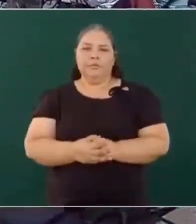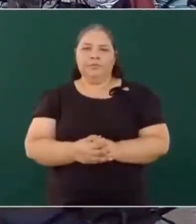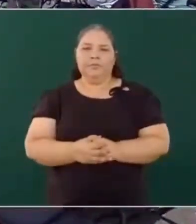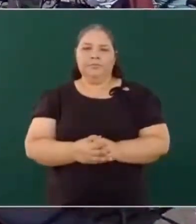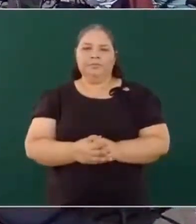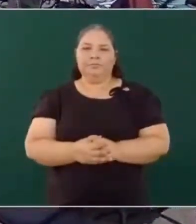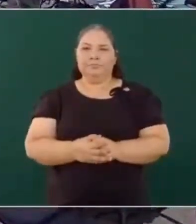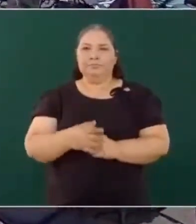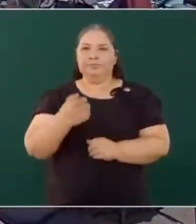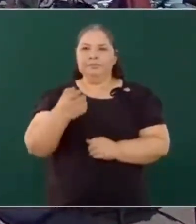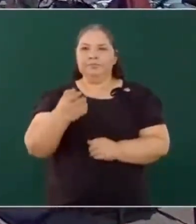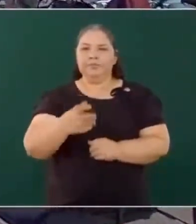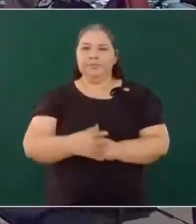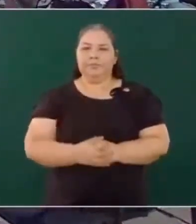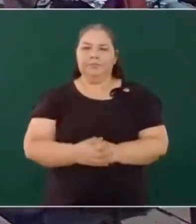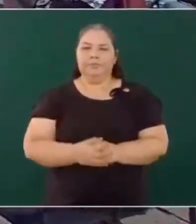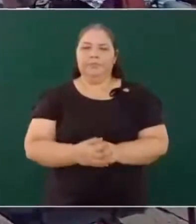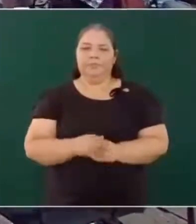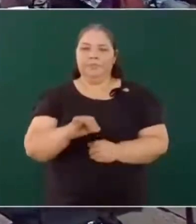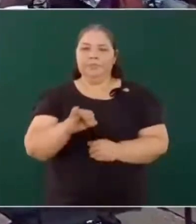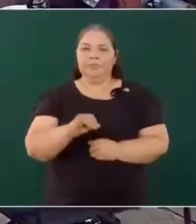Esta.